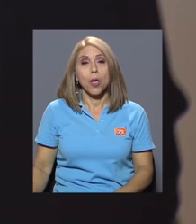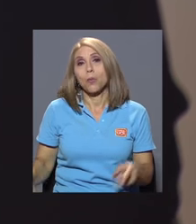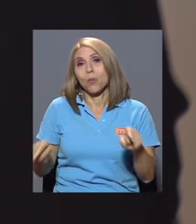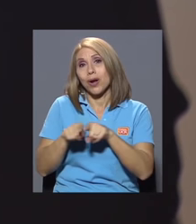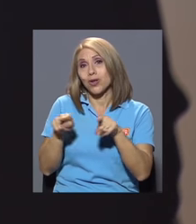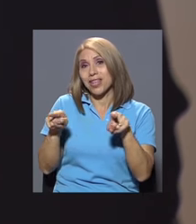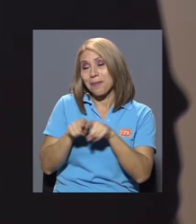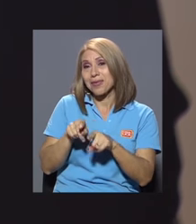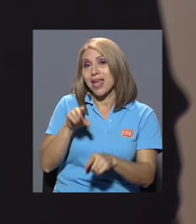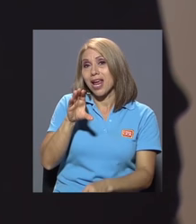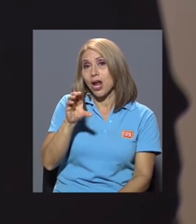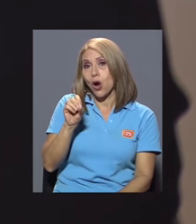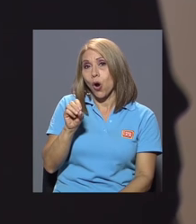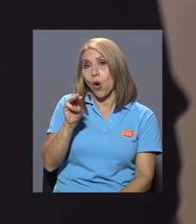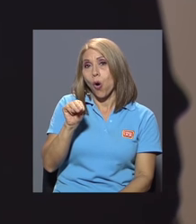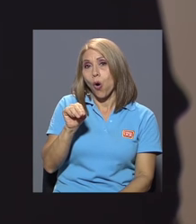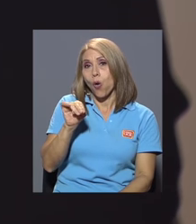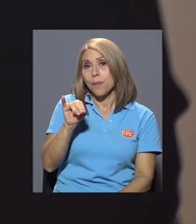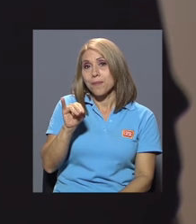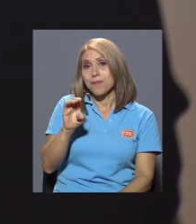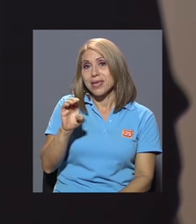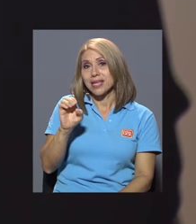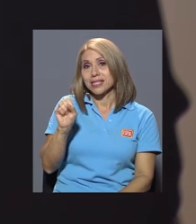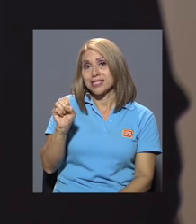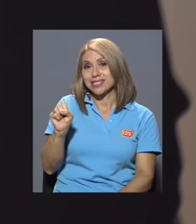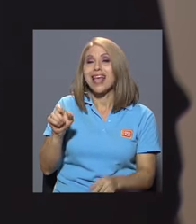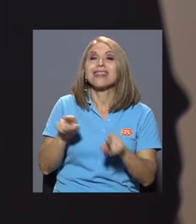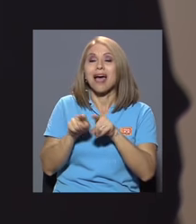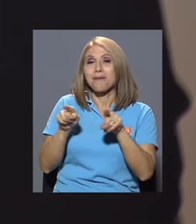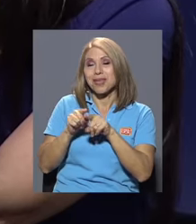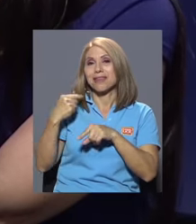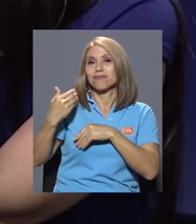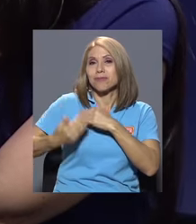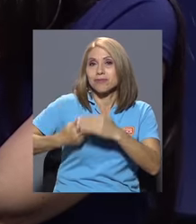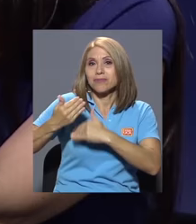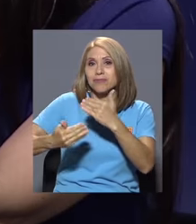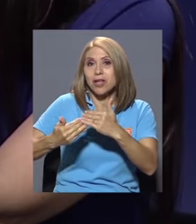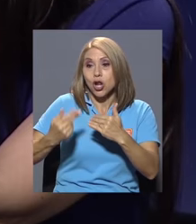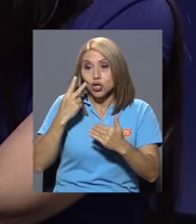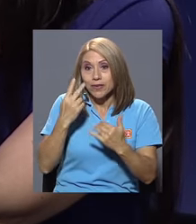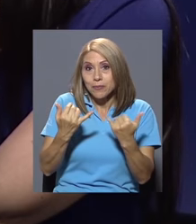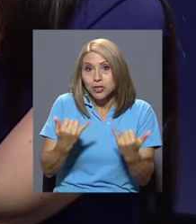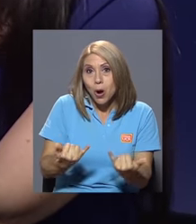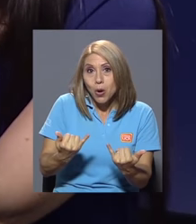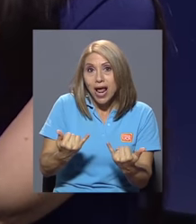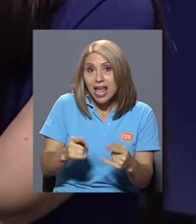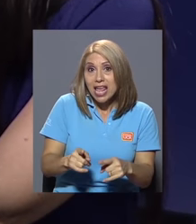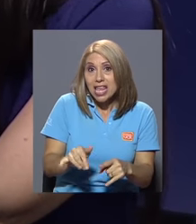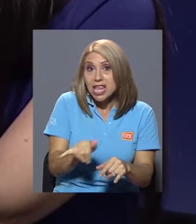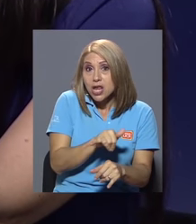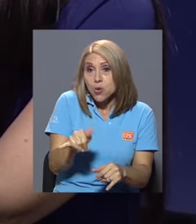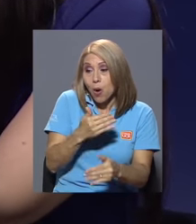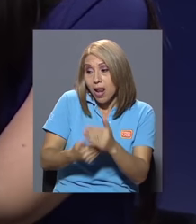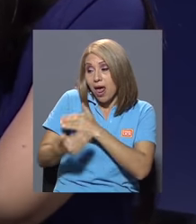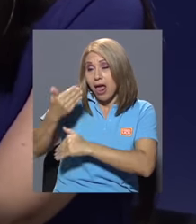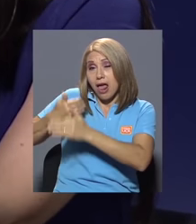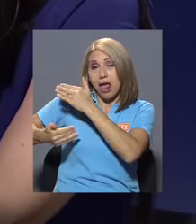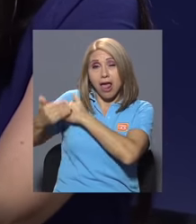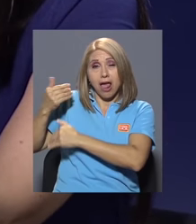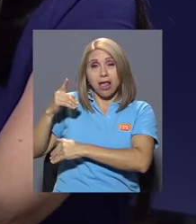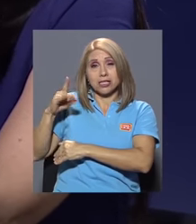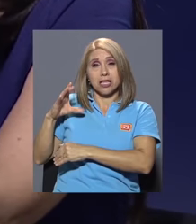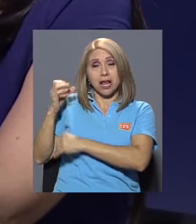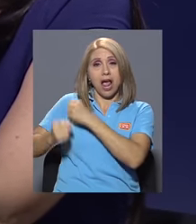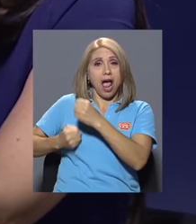Bueno, también los cómics han tenido su propia evolución, ¿verdad? No son lo mismo los cómics que vemos ahora a los cómics que se hacían hace